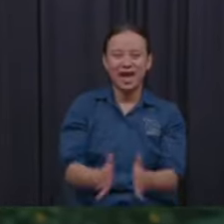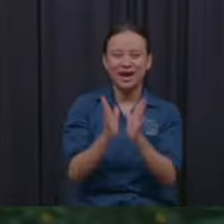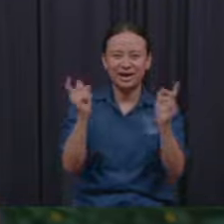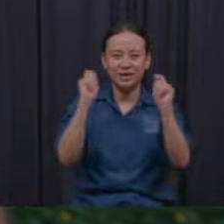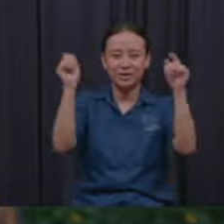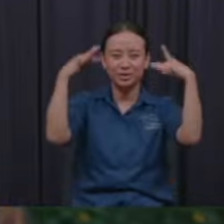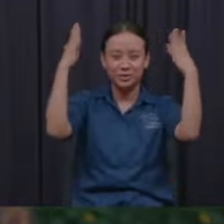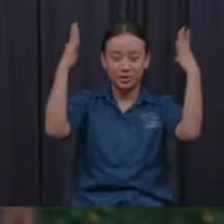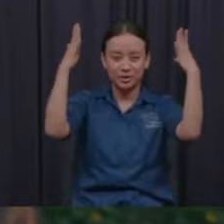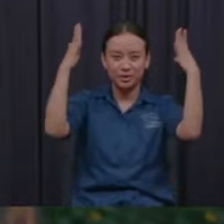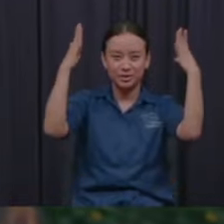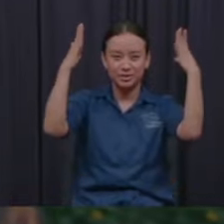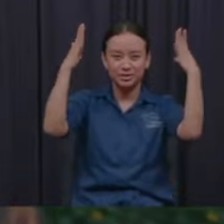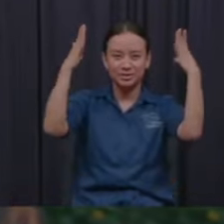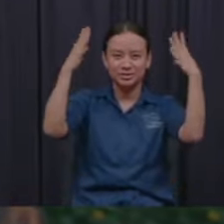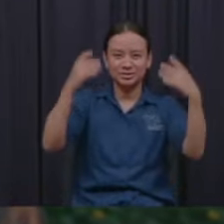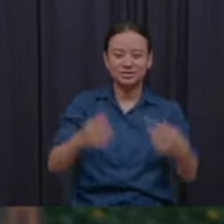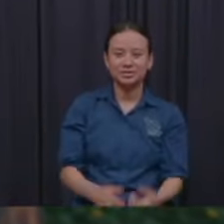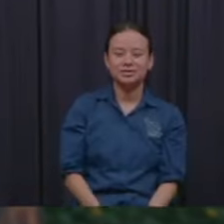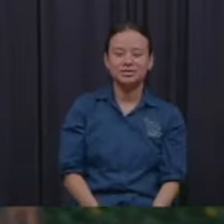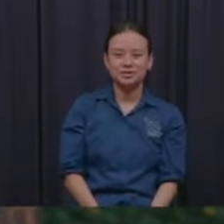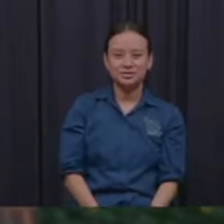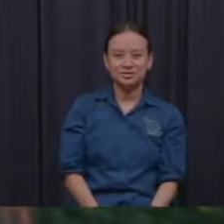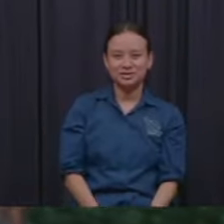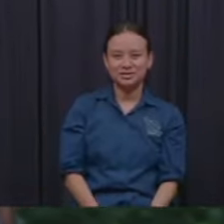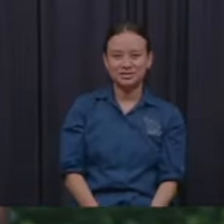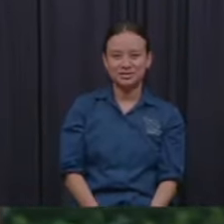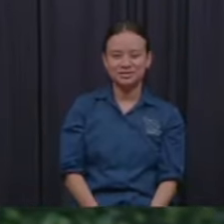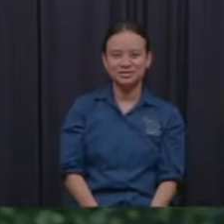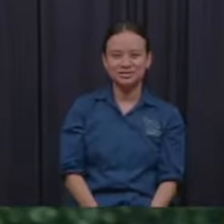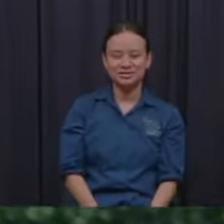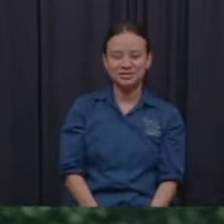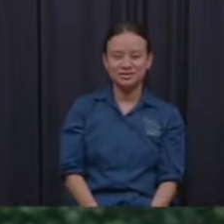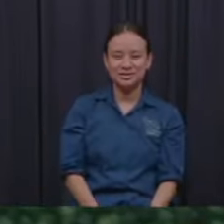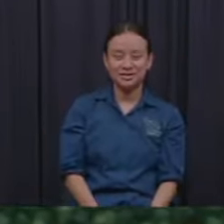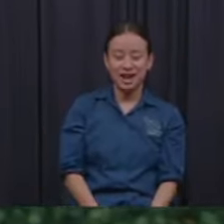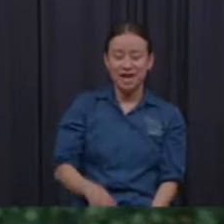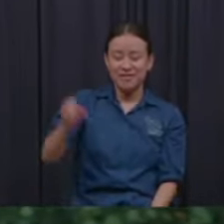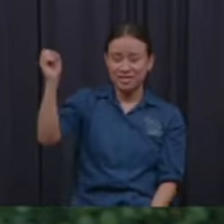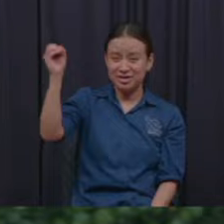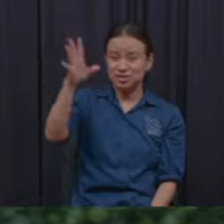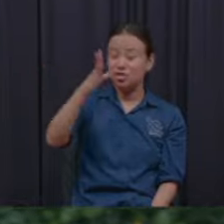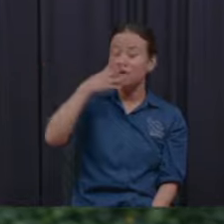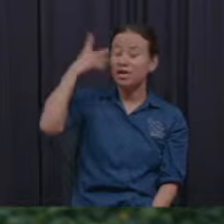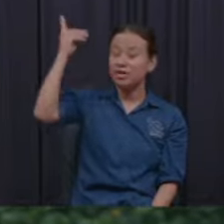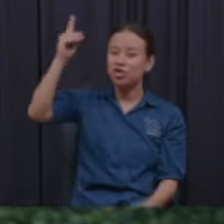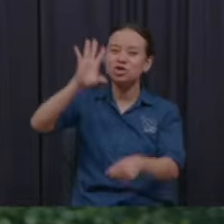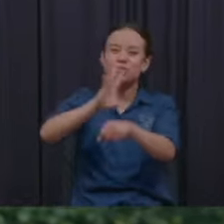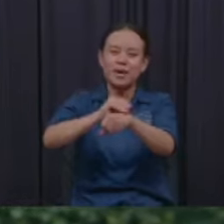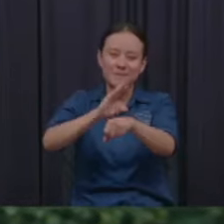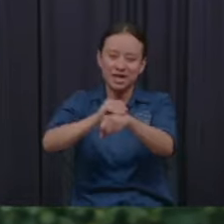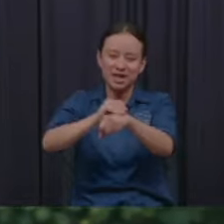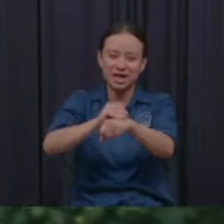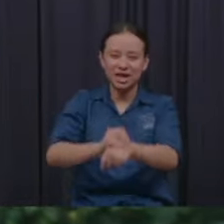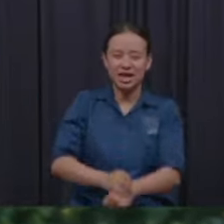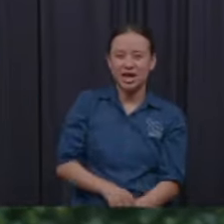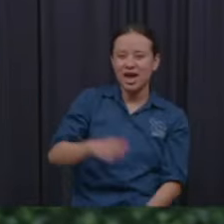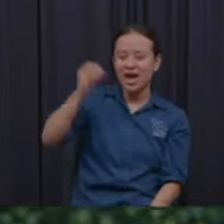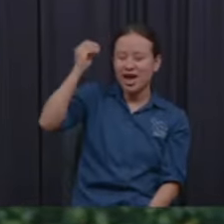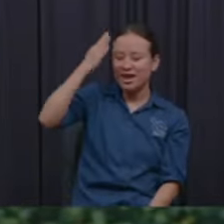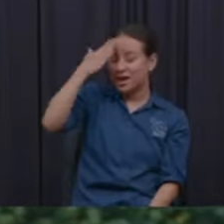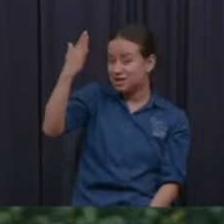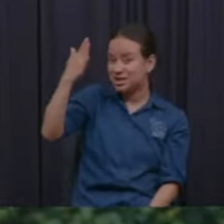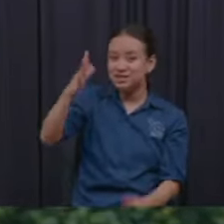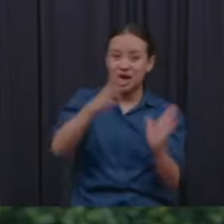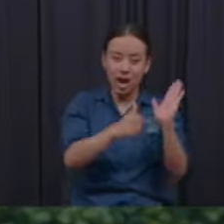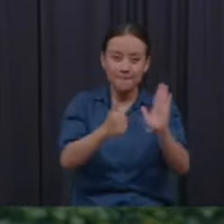Aleluya, doy gracias al Señor por esta bendición muy grande que el Padre nos concede, gracias a mi Padre apostólico.